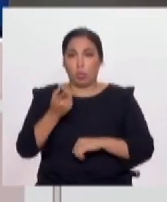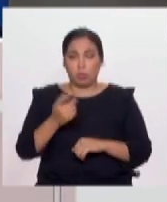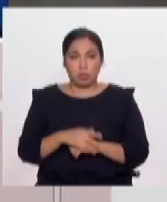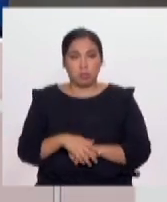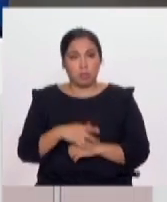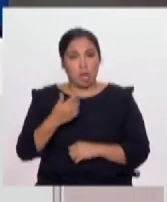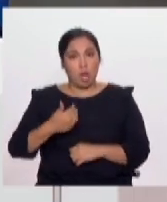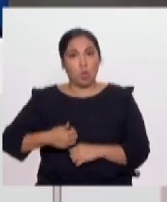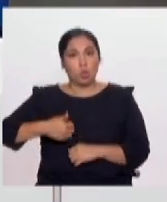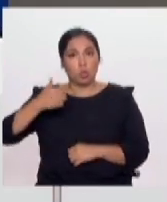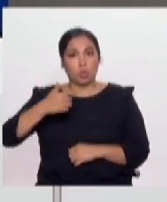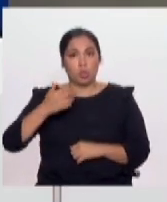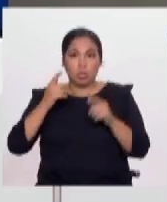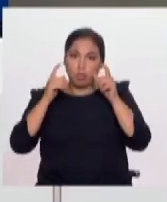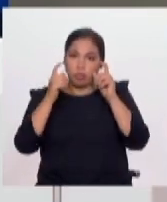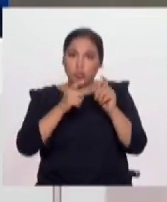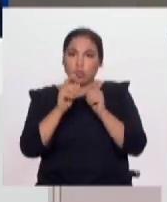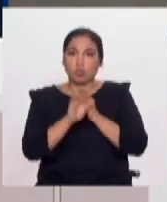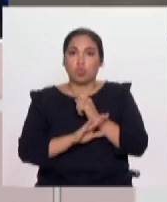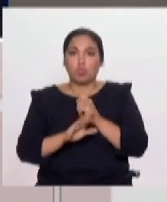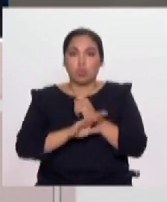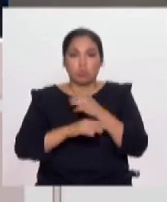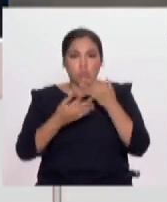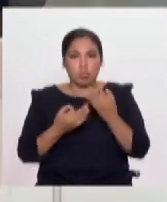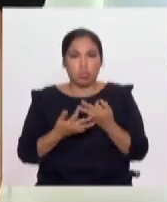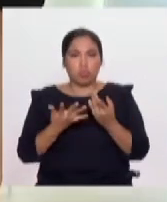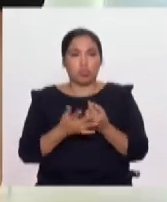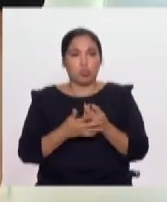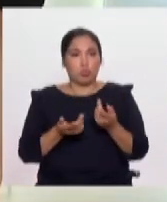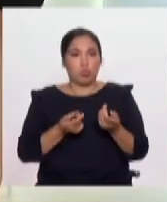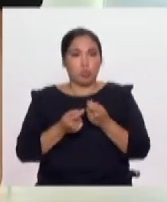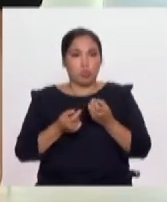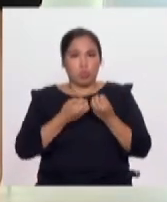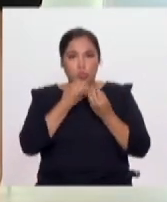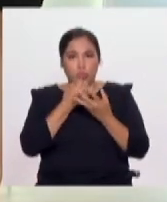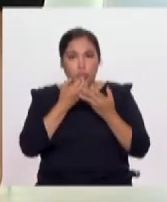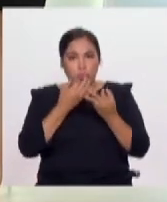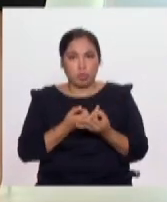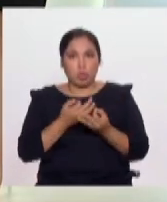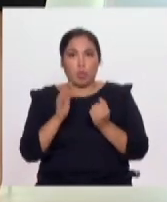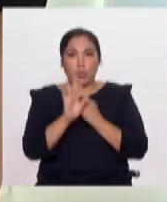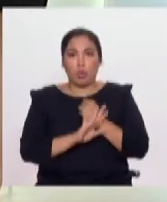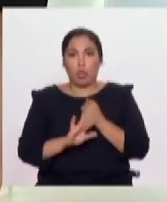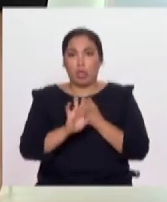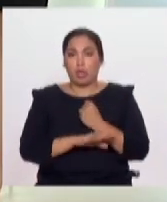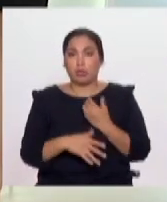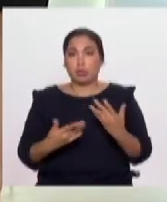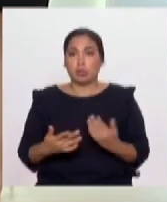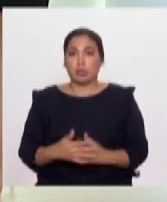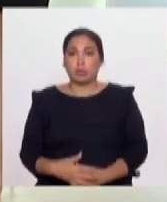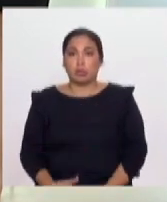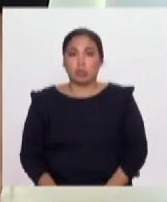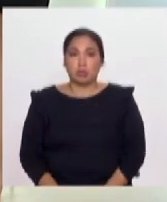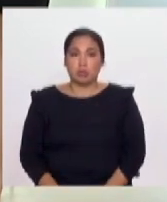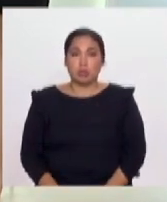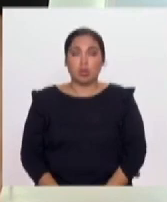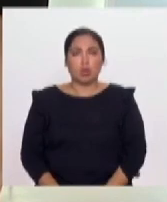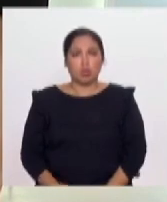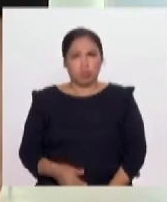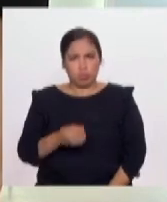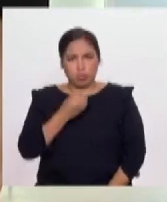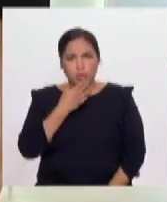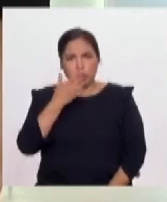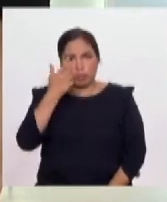están las autoridades también para velar por su seguridad, para pedir medidas de protección, para finalmente proteger